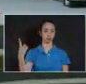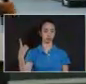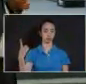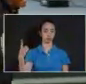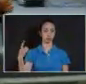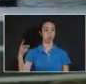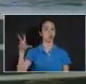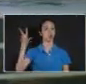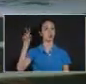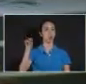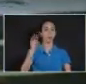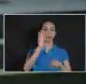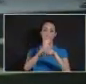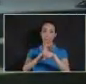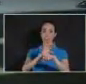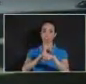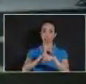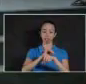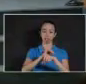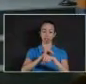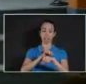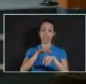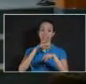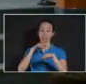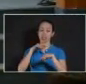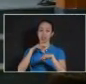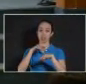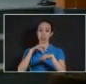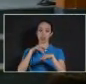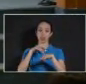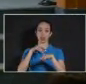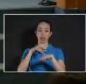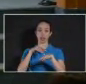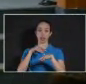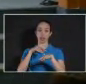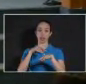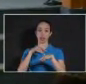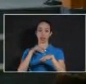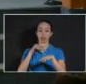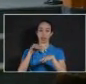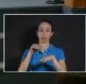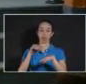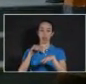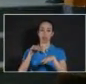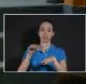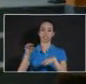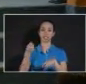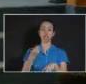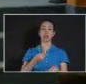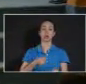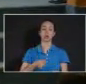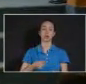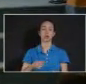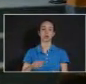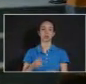No se deje influenciar por los que andan buscando su propia venganza.